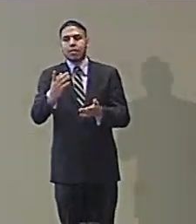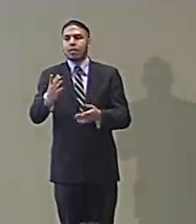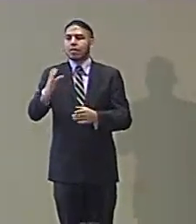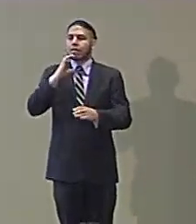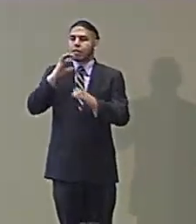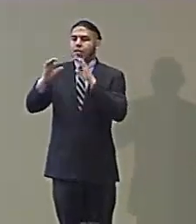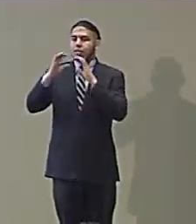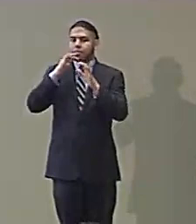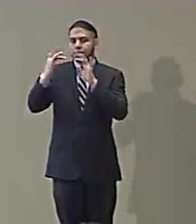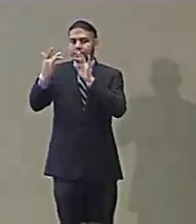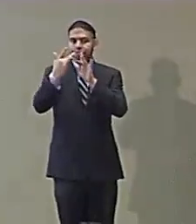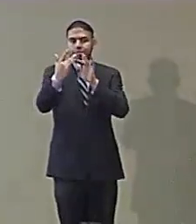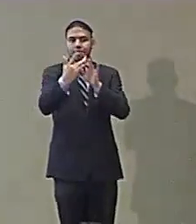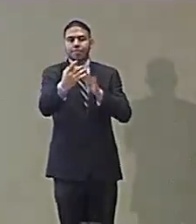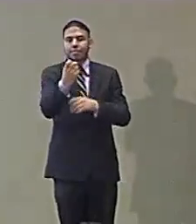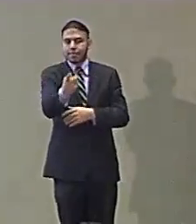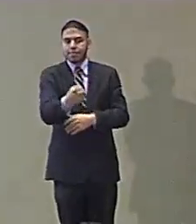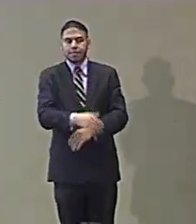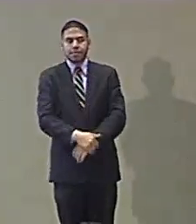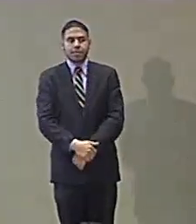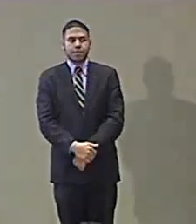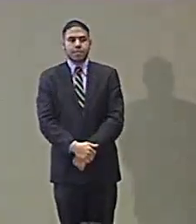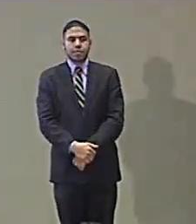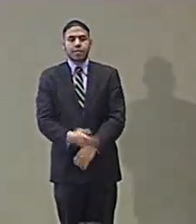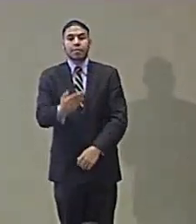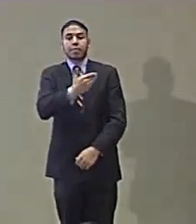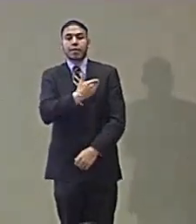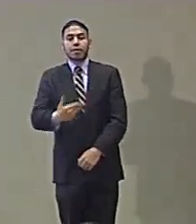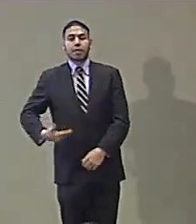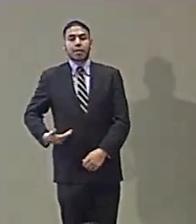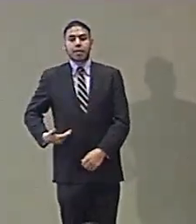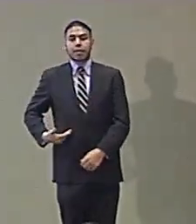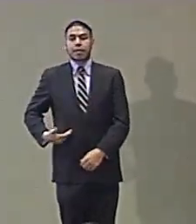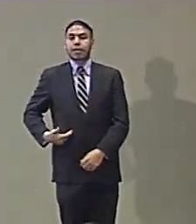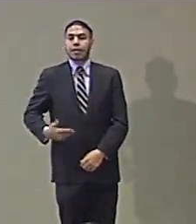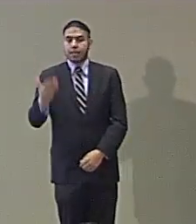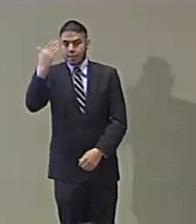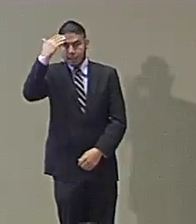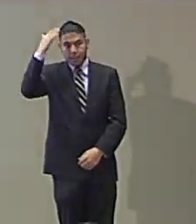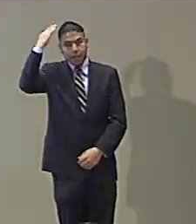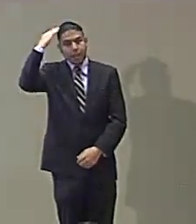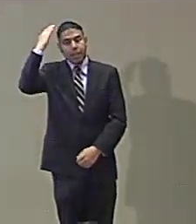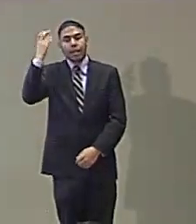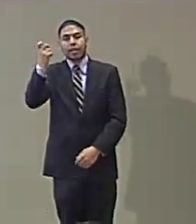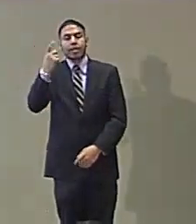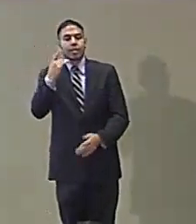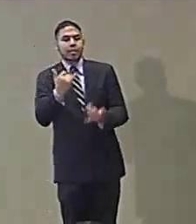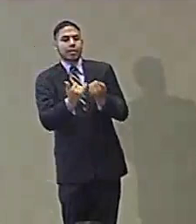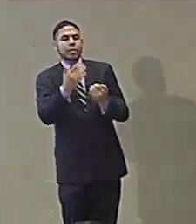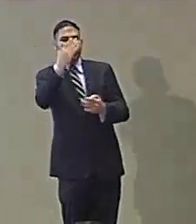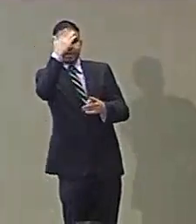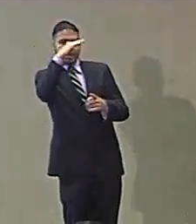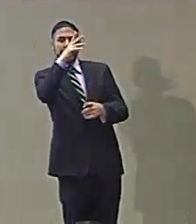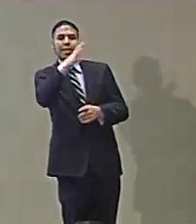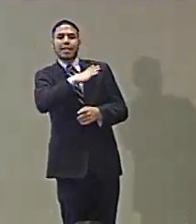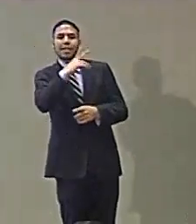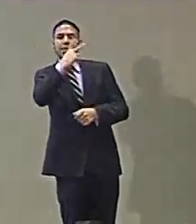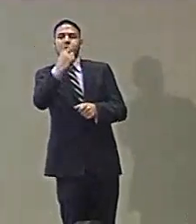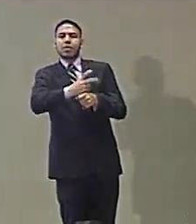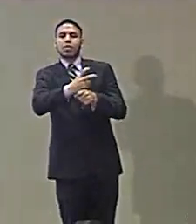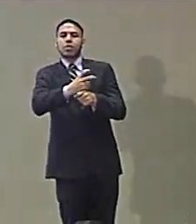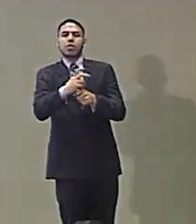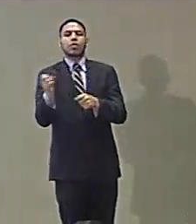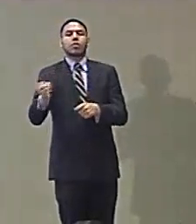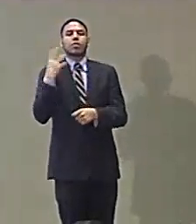primero un saludo también muy afectuoso de parte del presidente de la república que sabe que estamos aquí el día de hoy en este es el segundo foro nacional de turismo